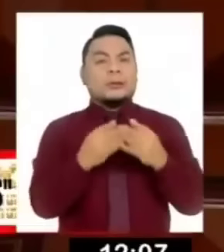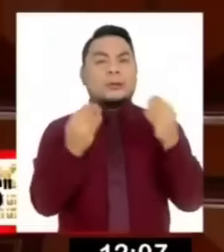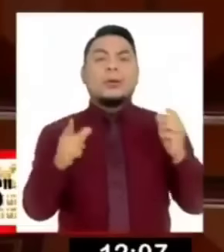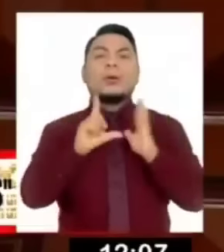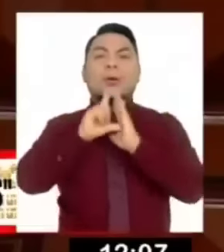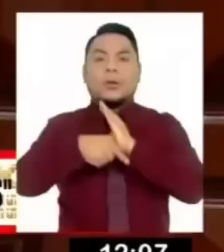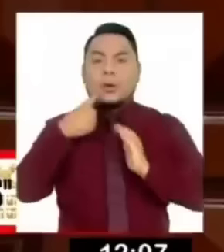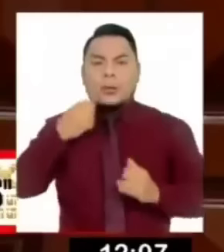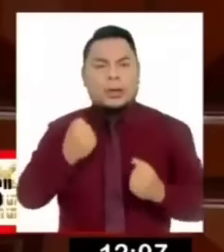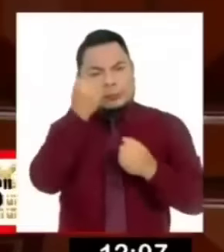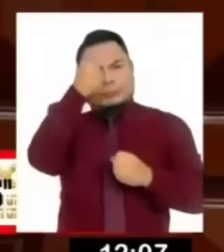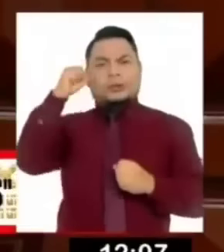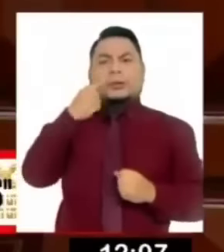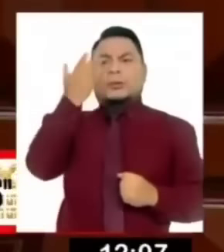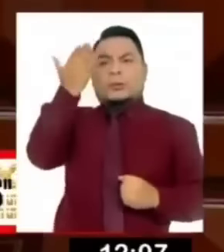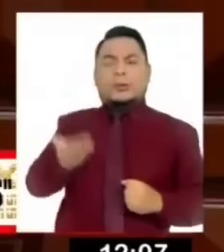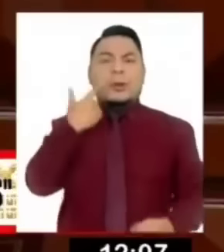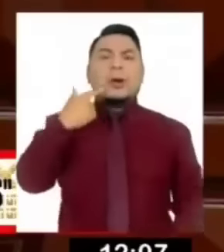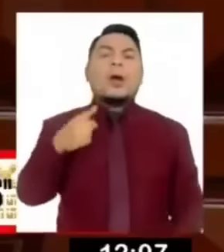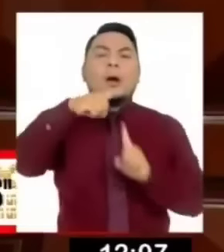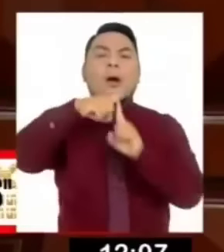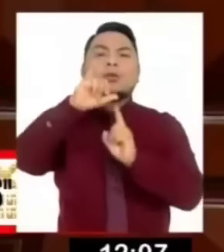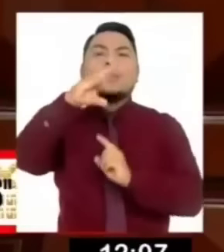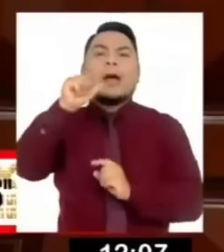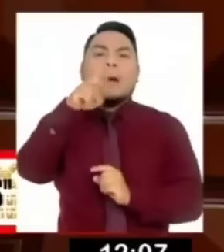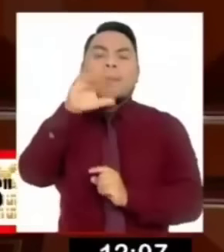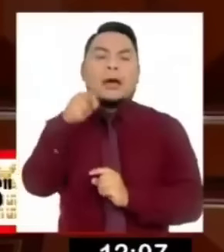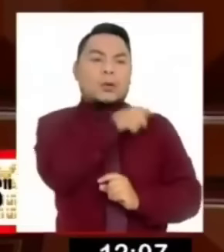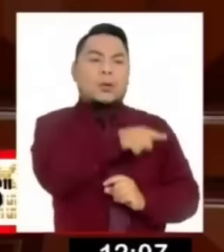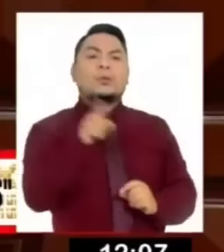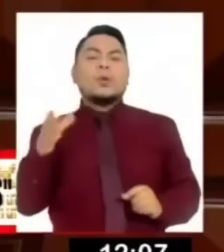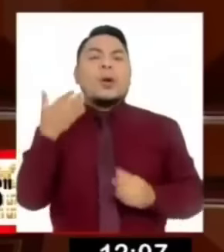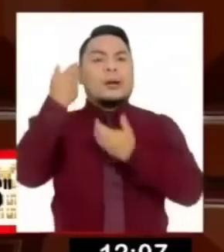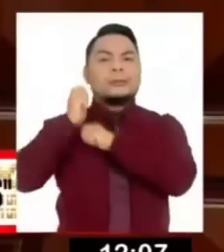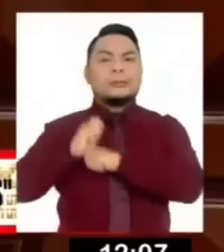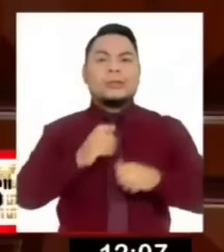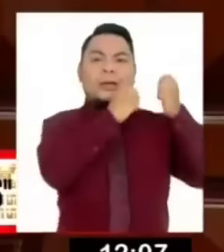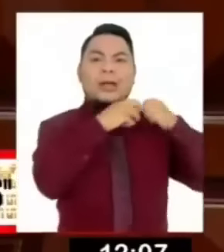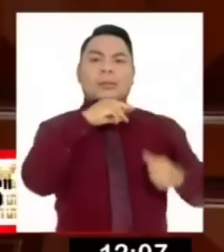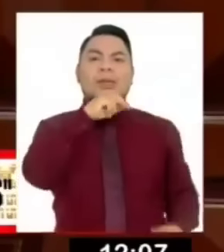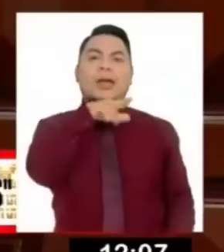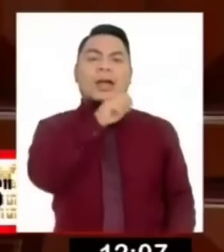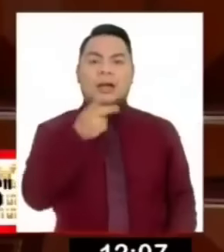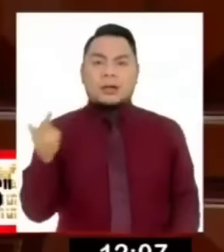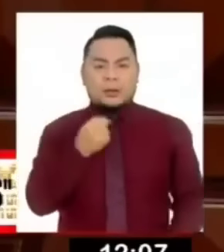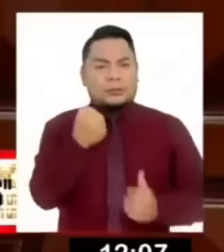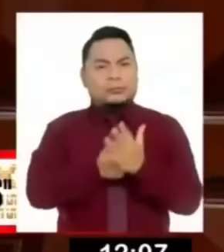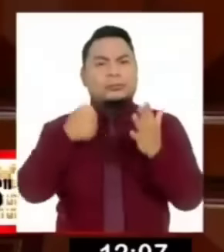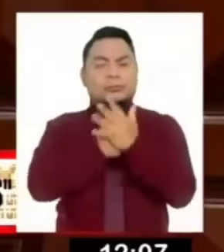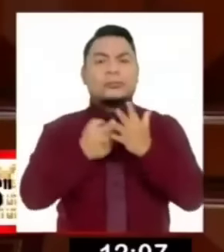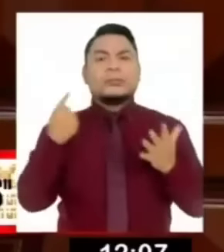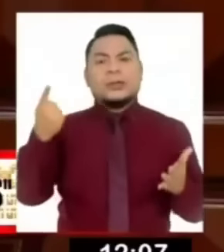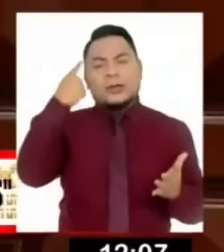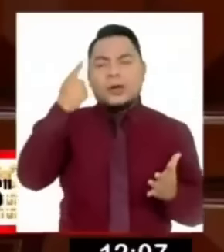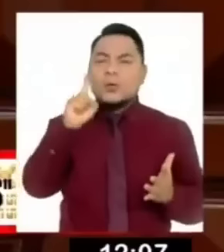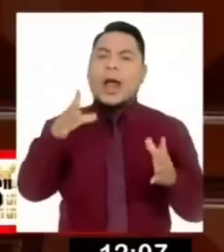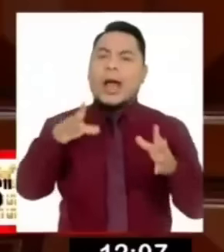Túpac Amaru y Micaela Bastidas terminó de consolidar el régimen racial impuesto por el